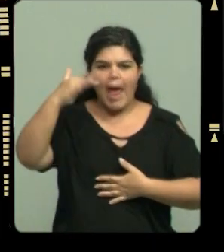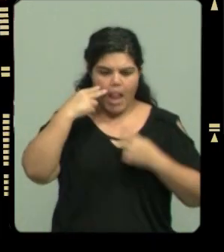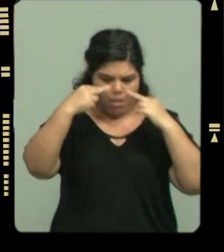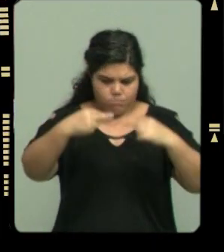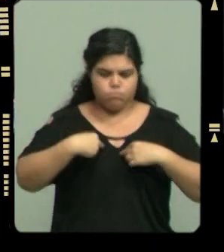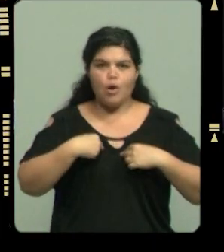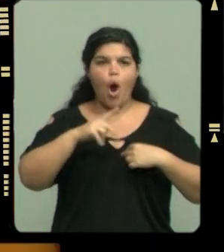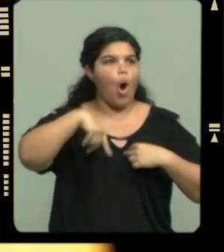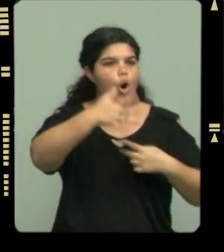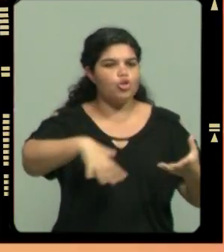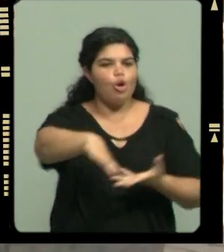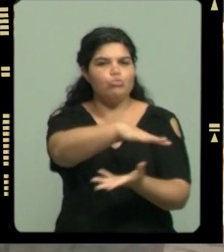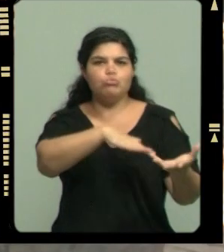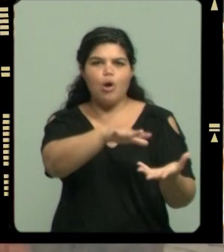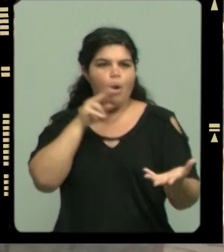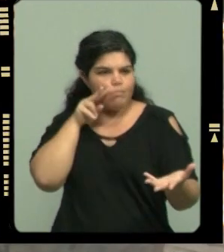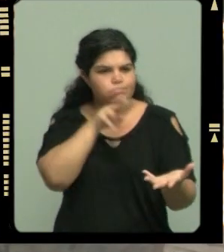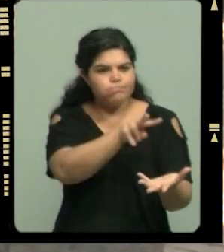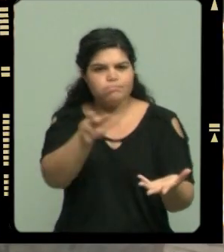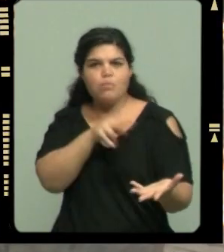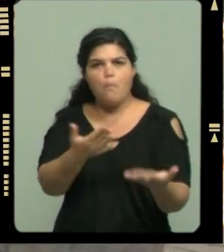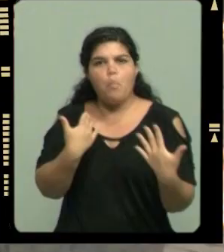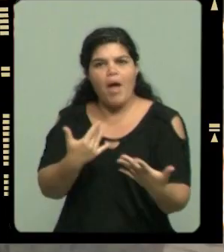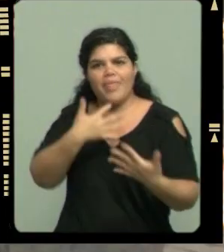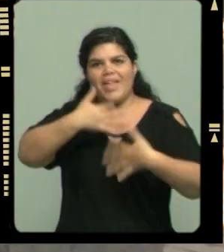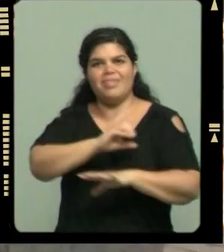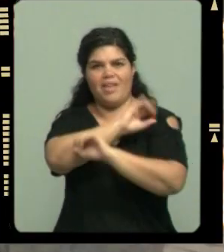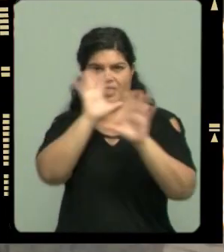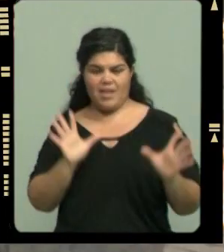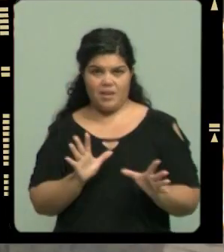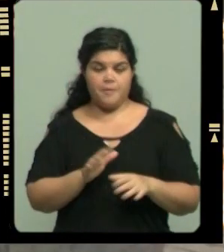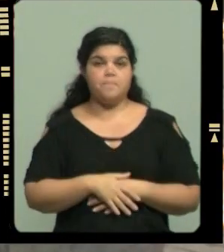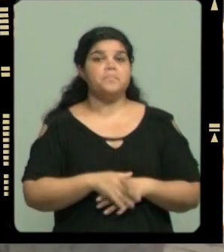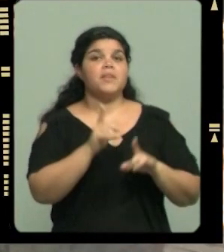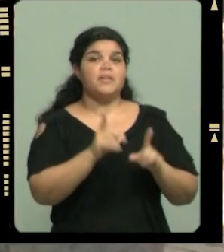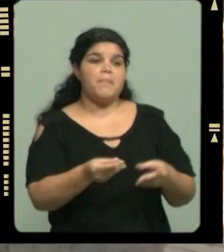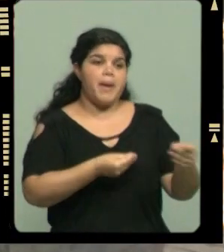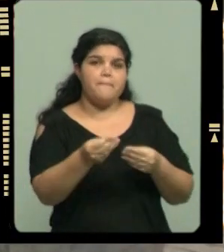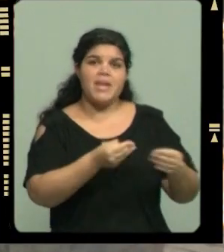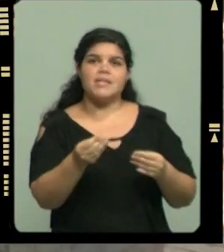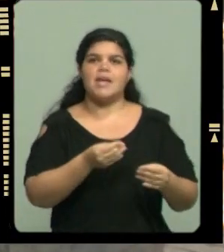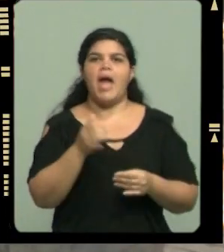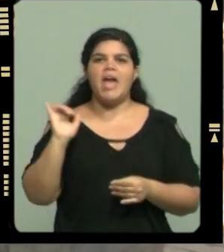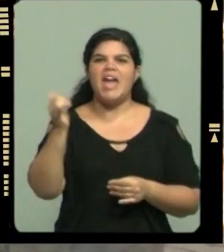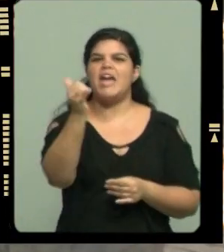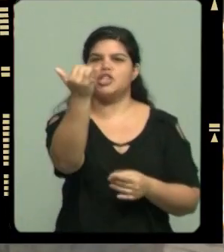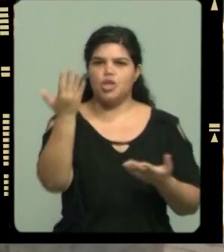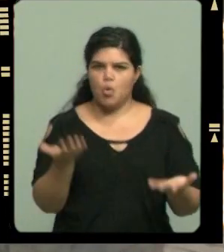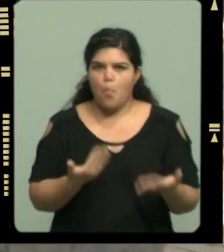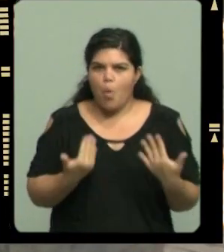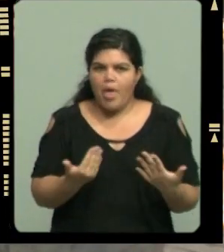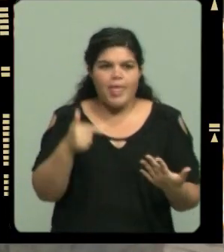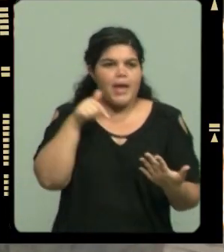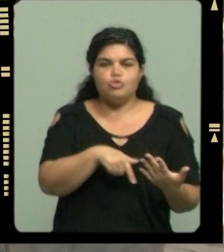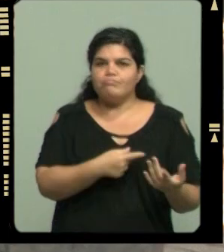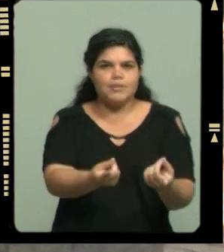emocional. Y mejor, sin duda, el ambiente también, ¿no? El ambiente laboral, que es fundamental también a la hora de que una empresa sea exitosa o un organismo